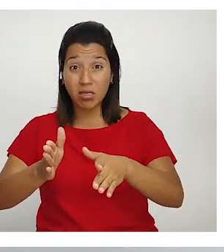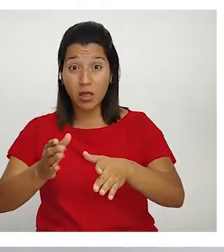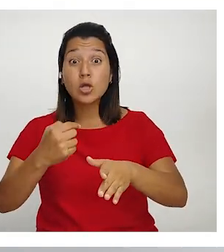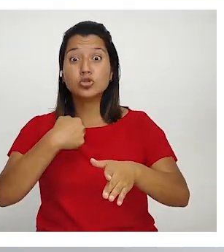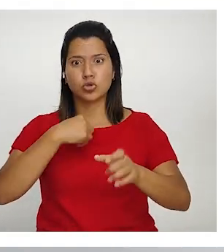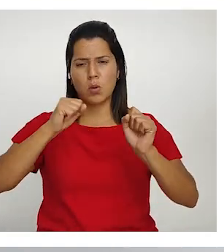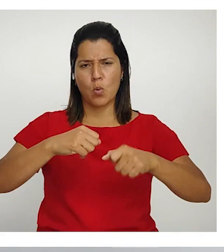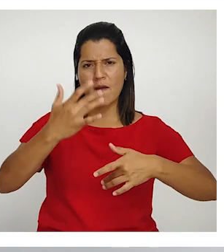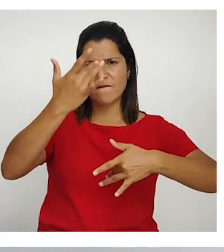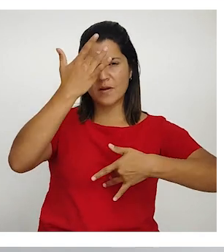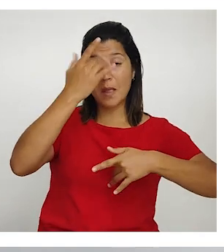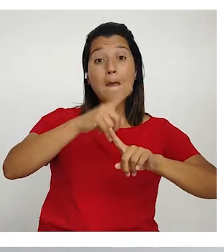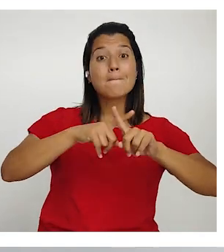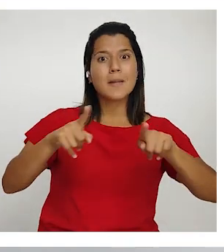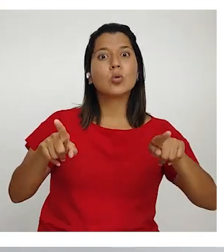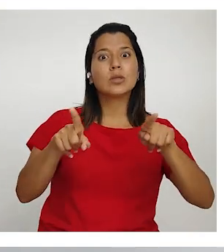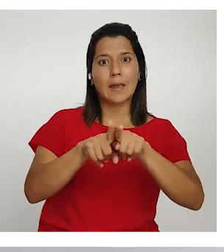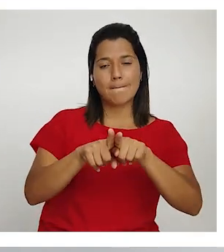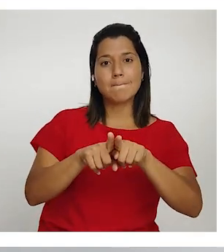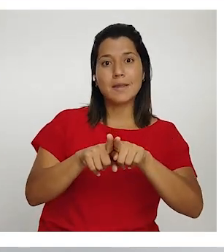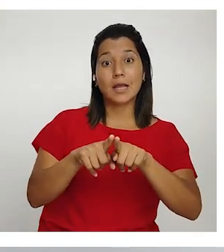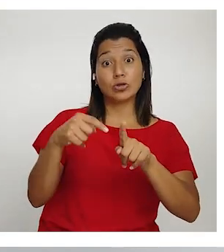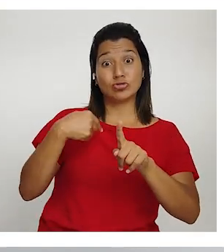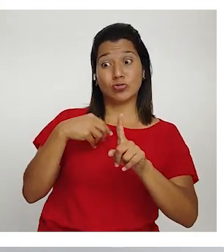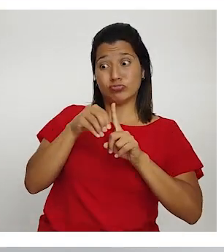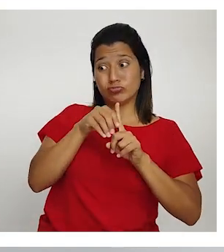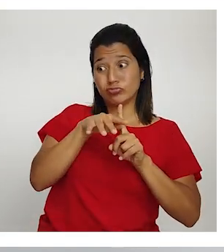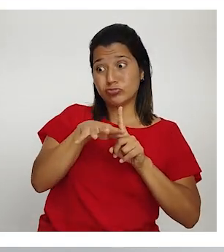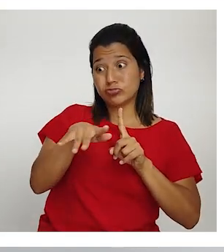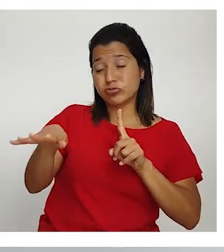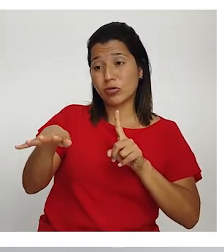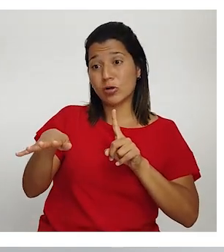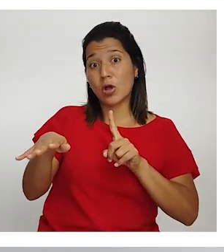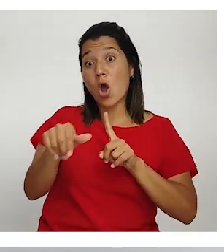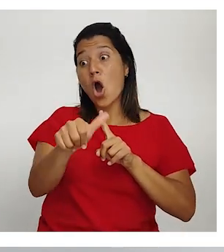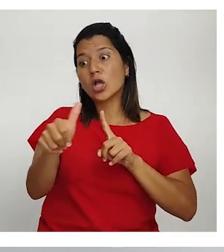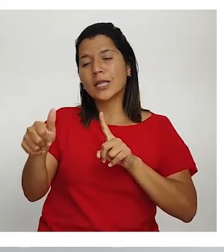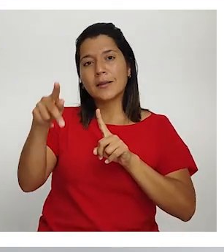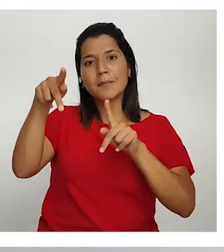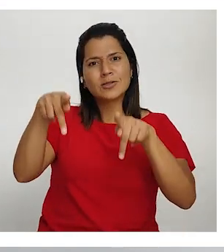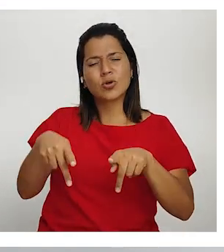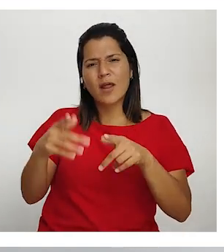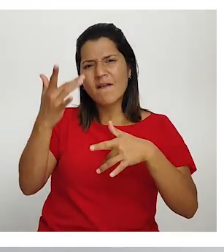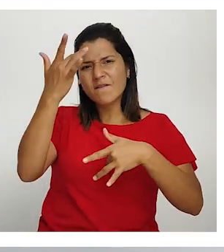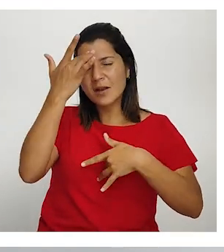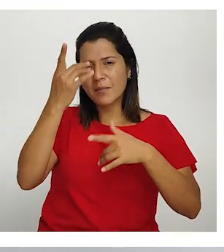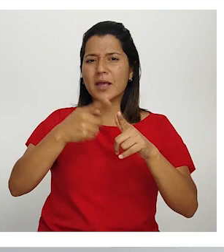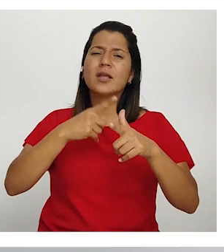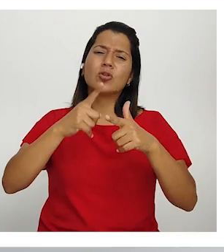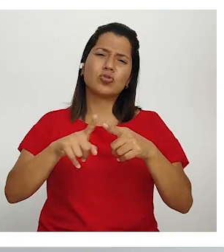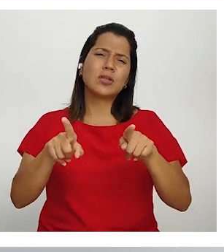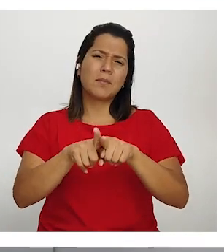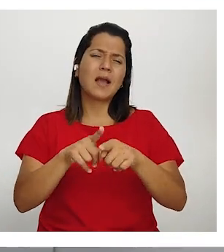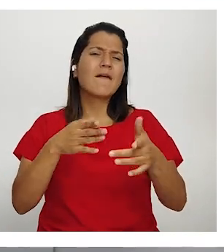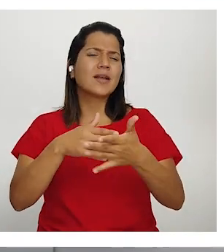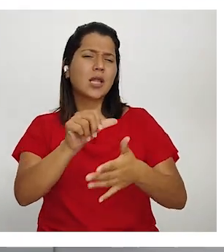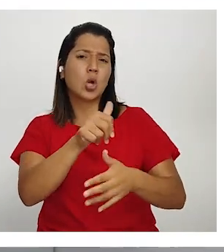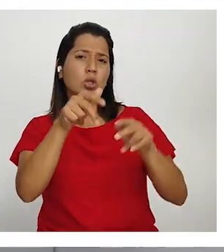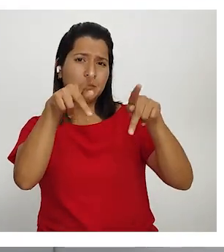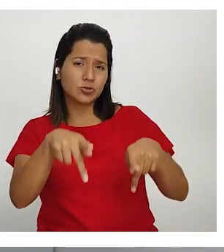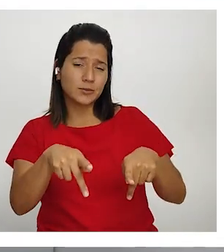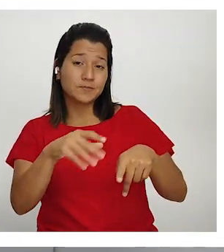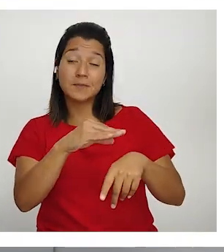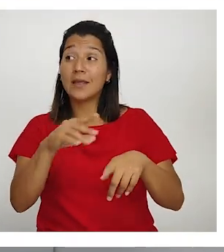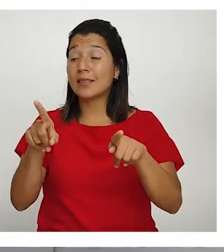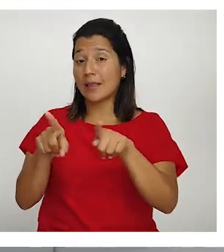puedo enfermar a otras personas, entonces es una responsabilidad que también repercute en terceros. Incluso no